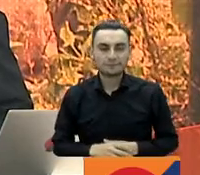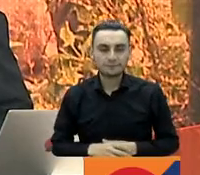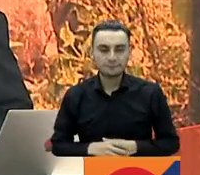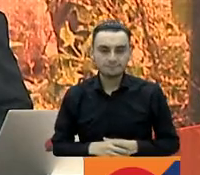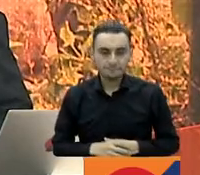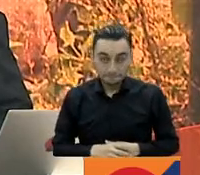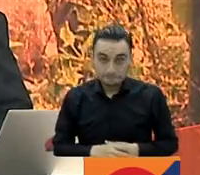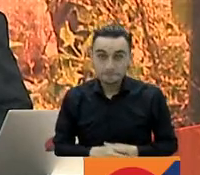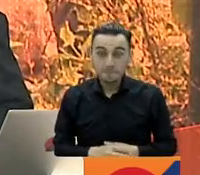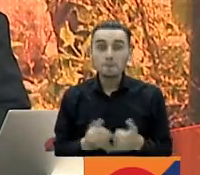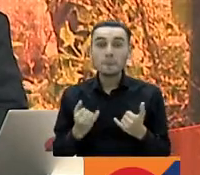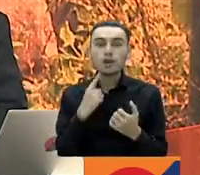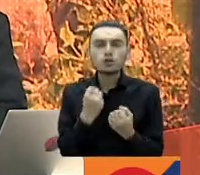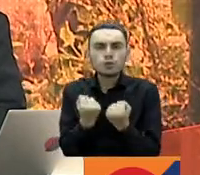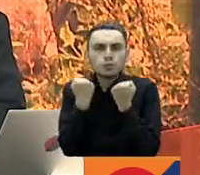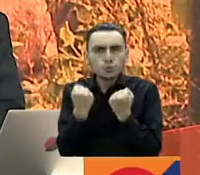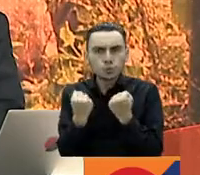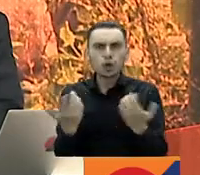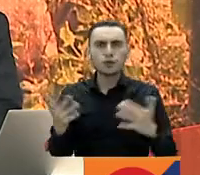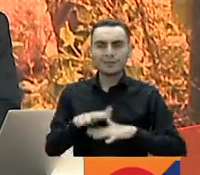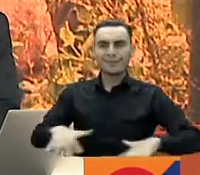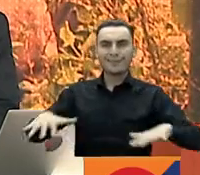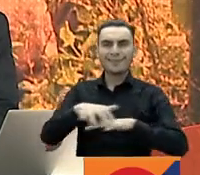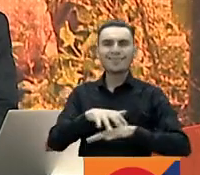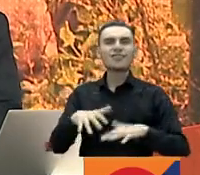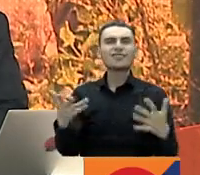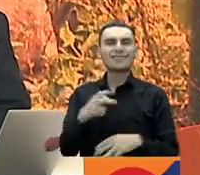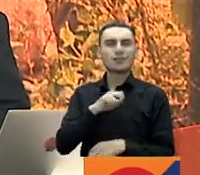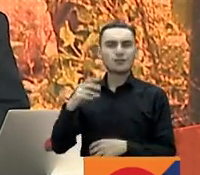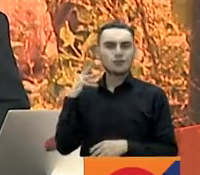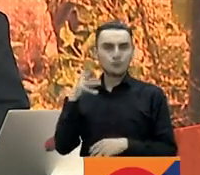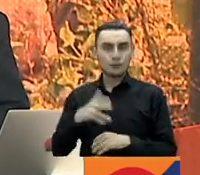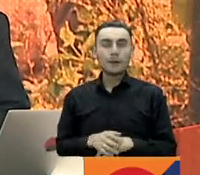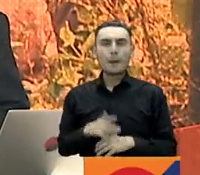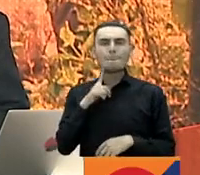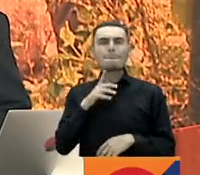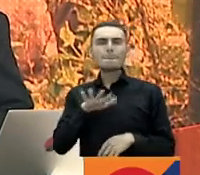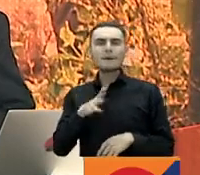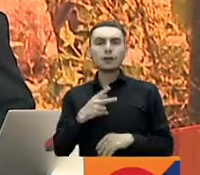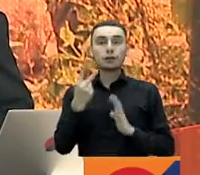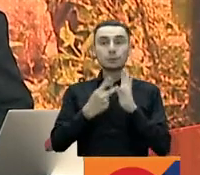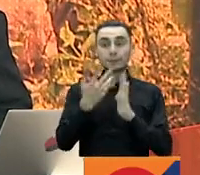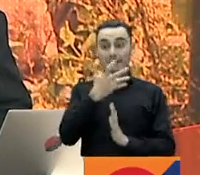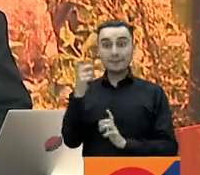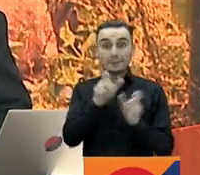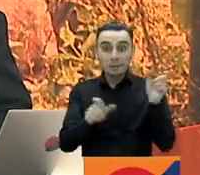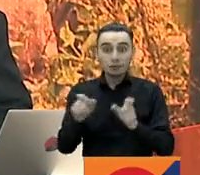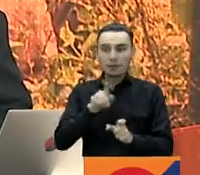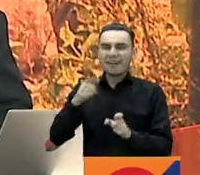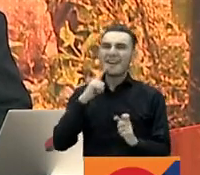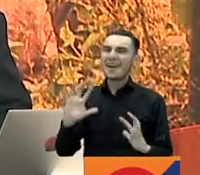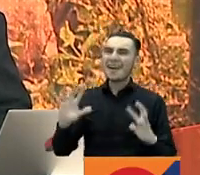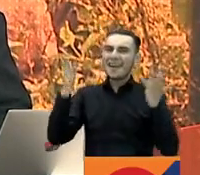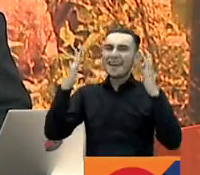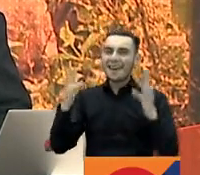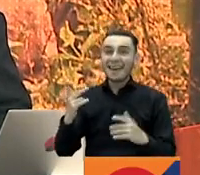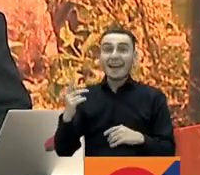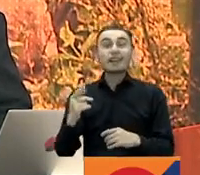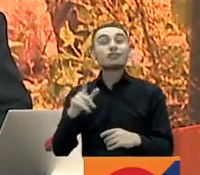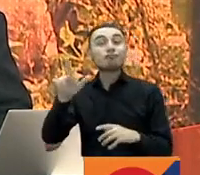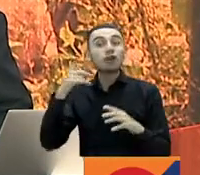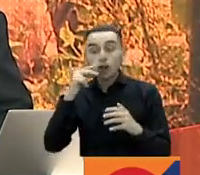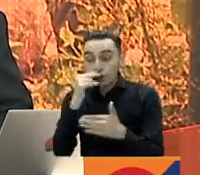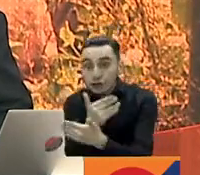Un grave hecho de orden público ocurrió en Norte de Santander. Cerca de 2.500 personas que celebraban el Día del Niño en un